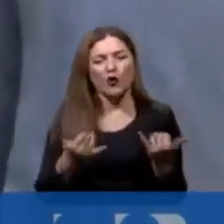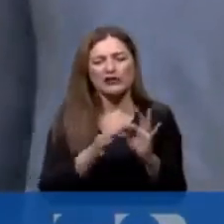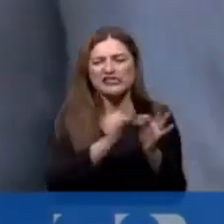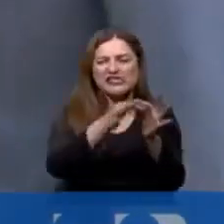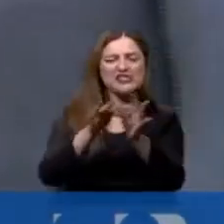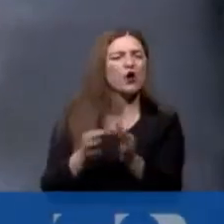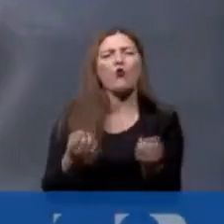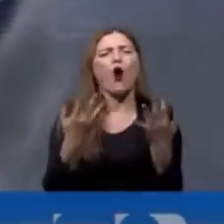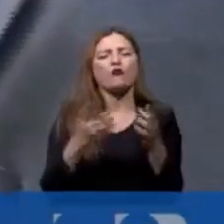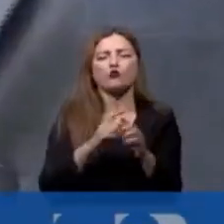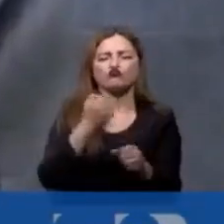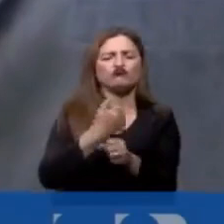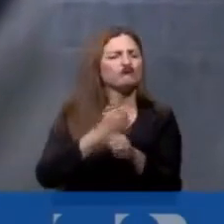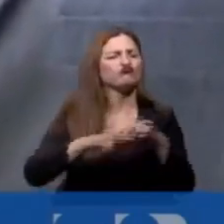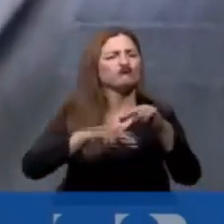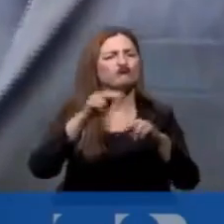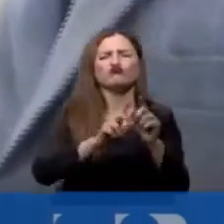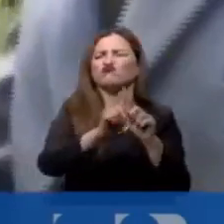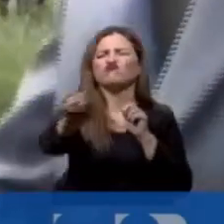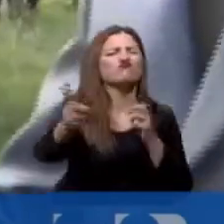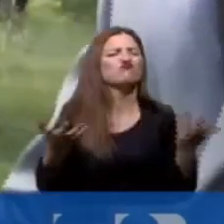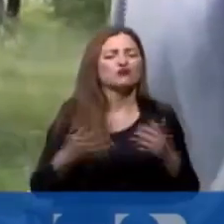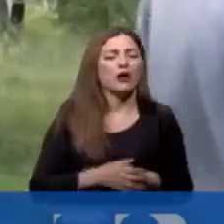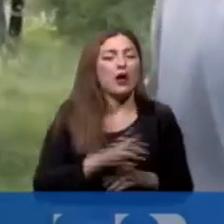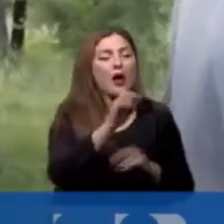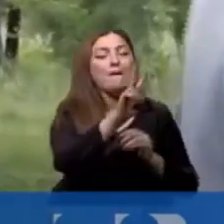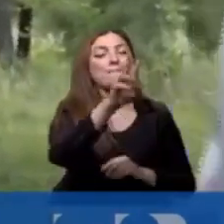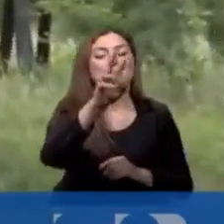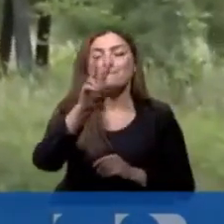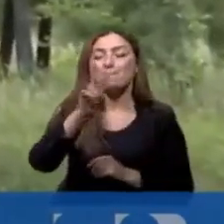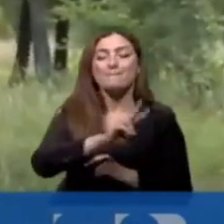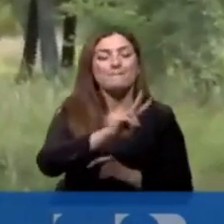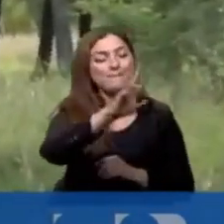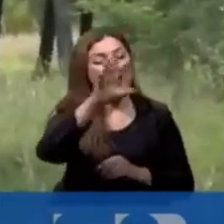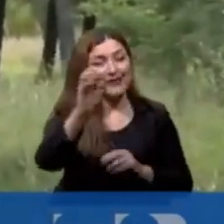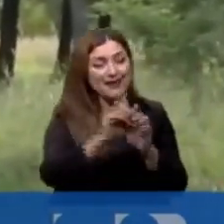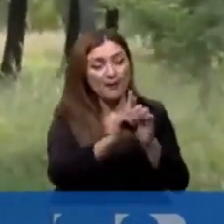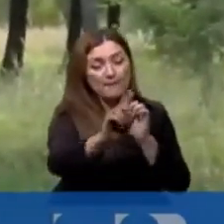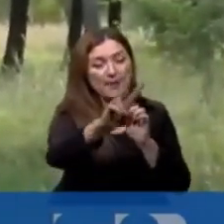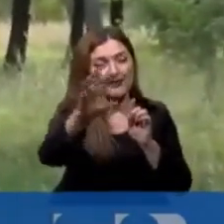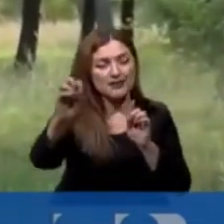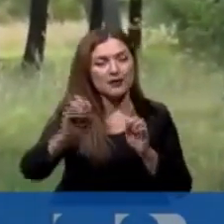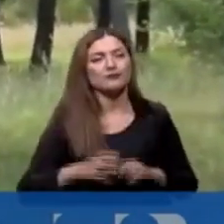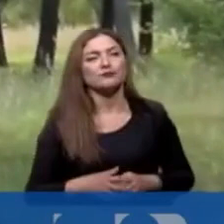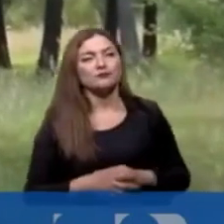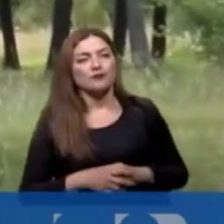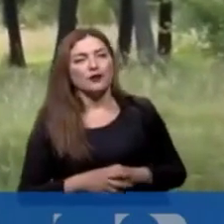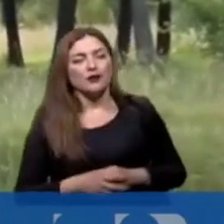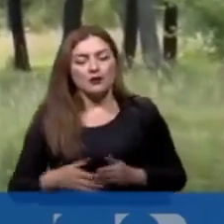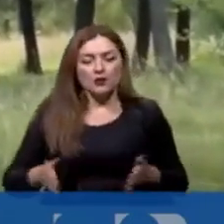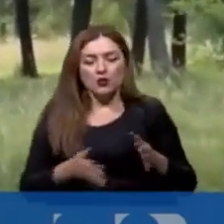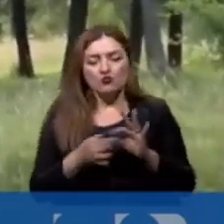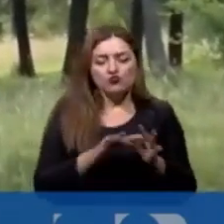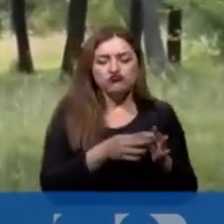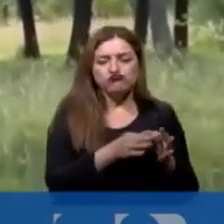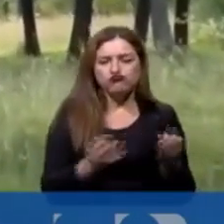Se han venido realizando aproximadamente 20 kilómetros de líneas cortafuegos y mantenimiento de senderos también para justamente tenerlos en las